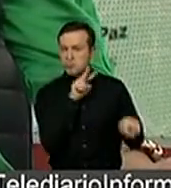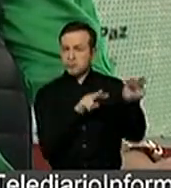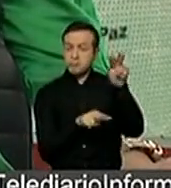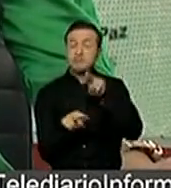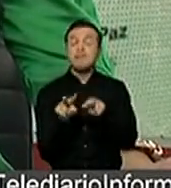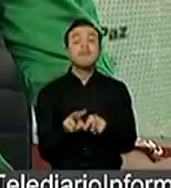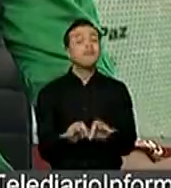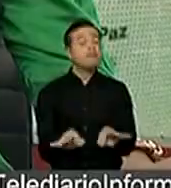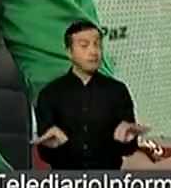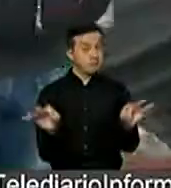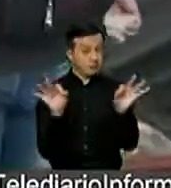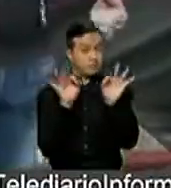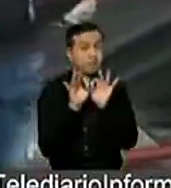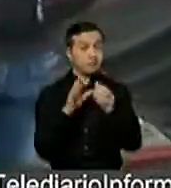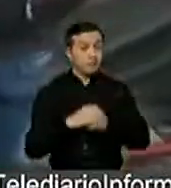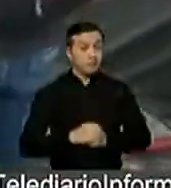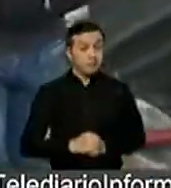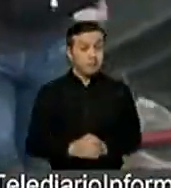real.